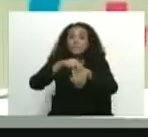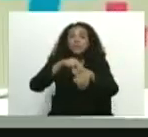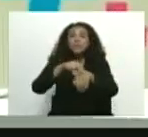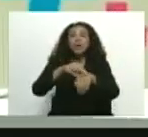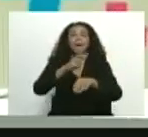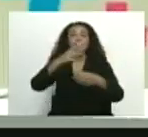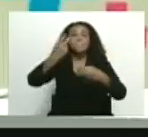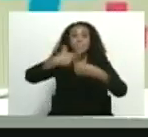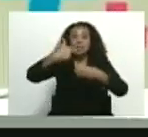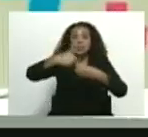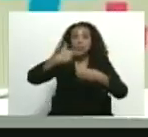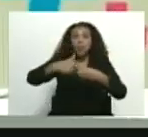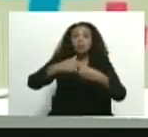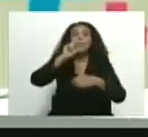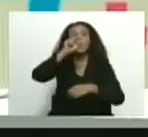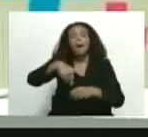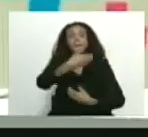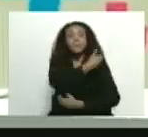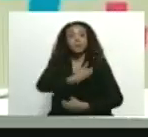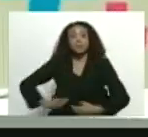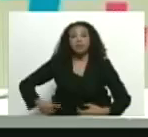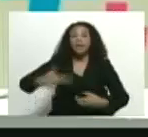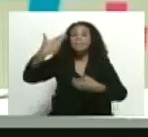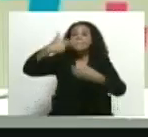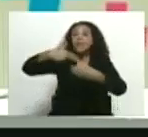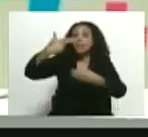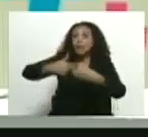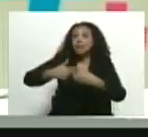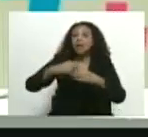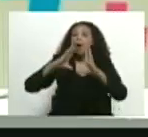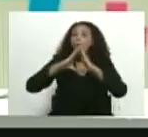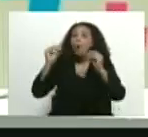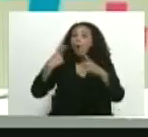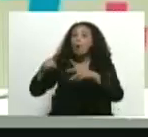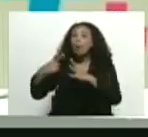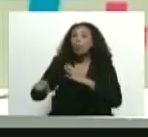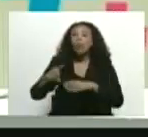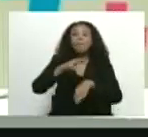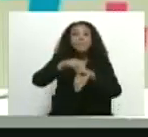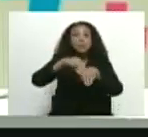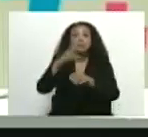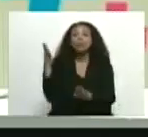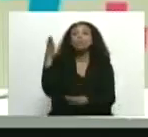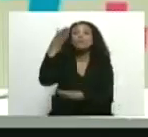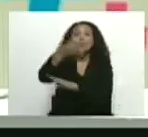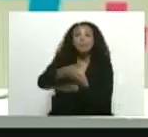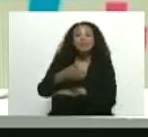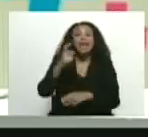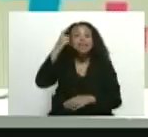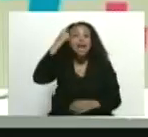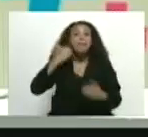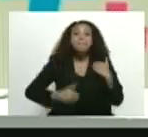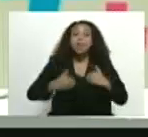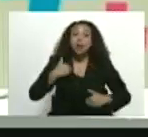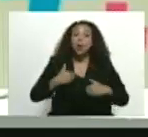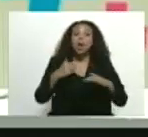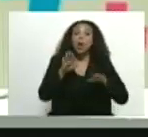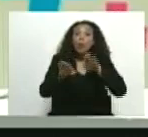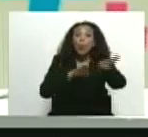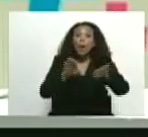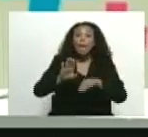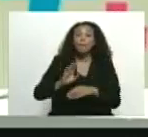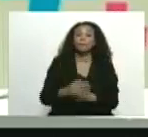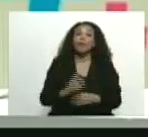de petróleo y presidente de PDVSA y muchos otros ministros y ministras. Miércoles y jueves,